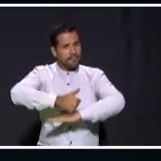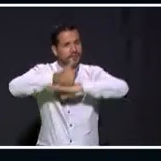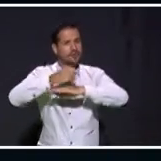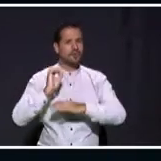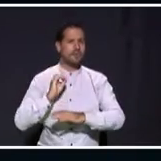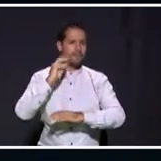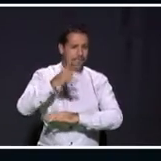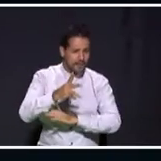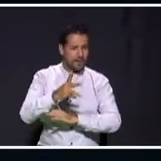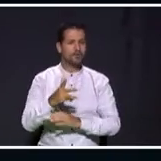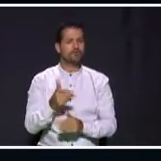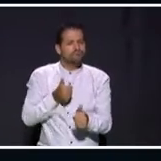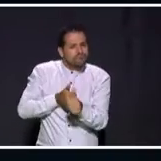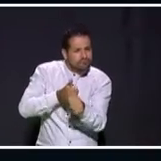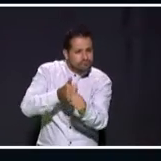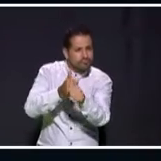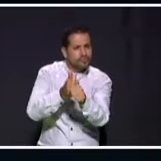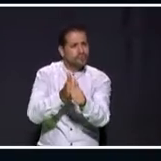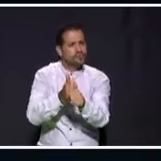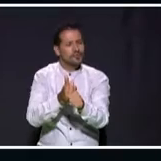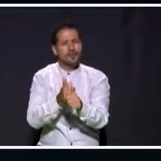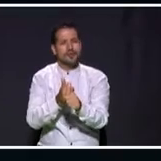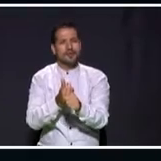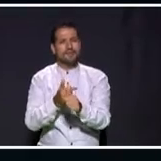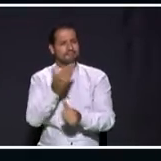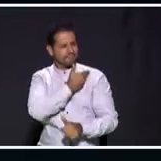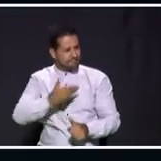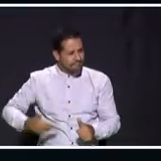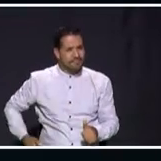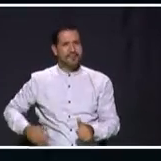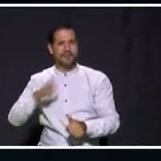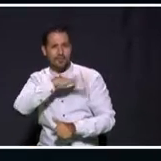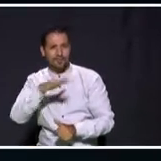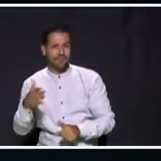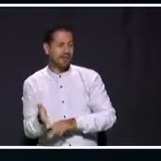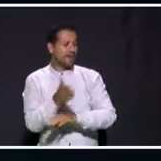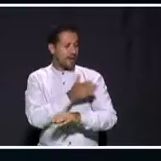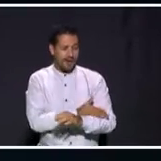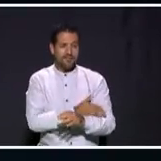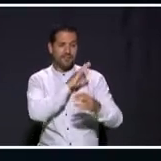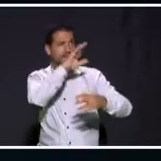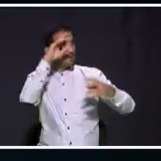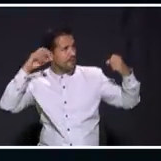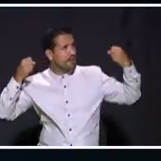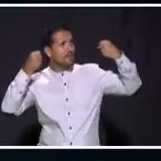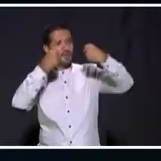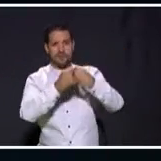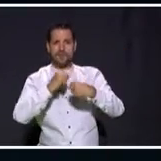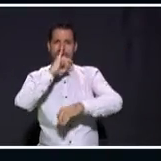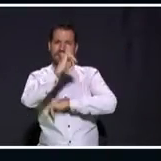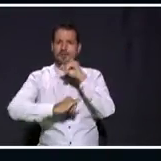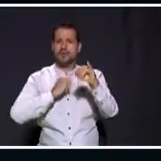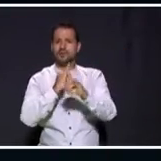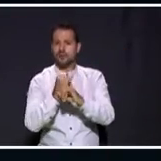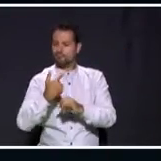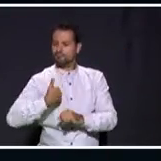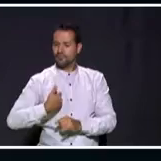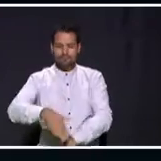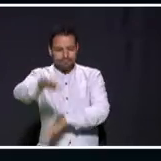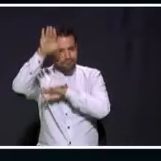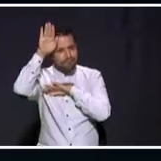asesor de la consejería presidencial para medir y para antioquia he sido consultor de la cooperación internacional soy el candidato de la gran